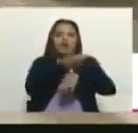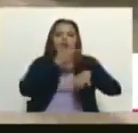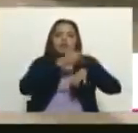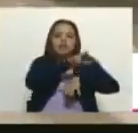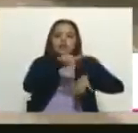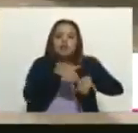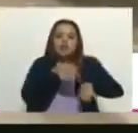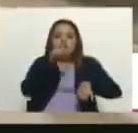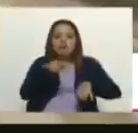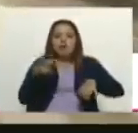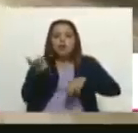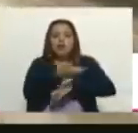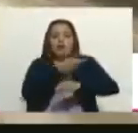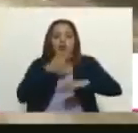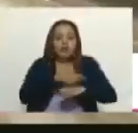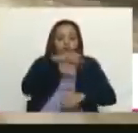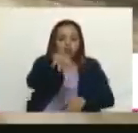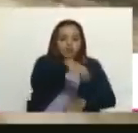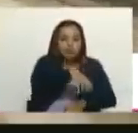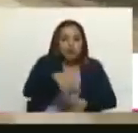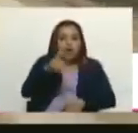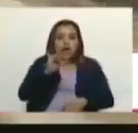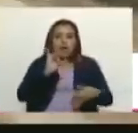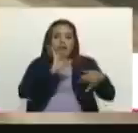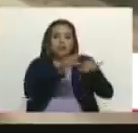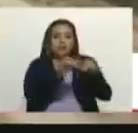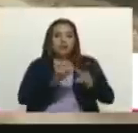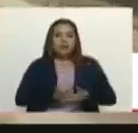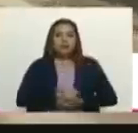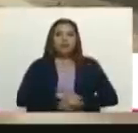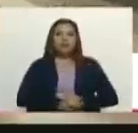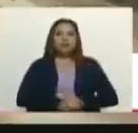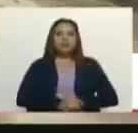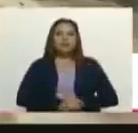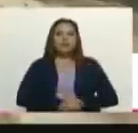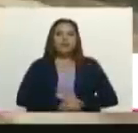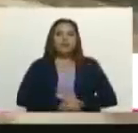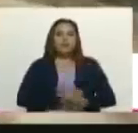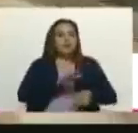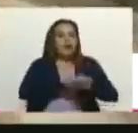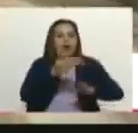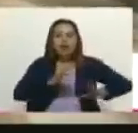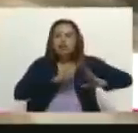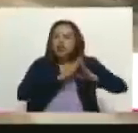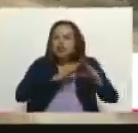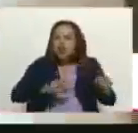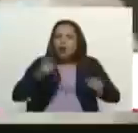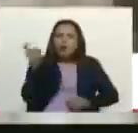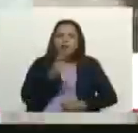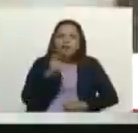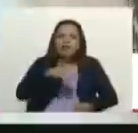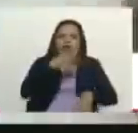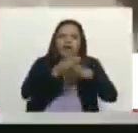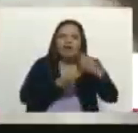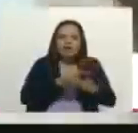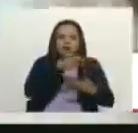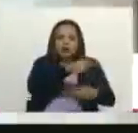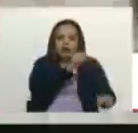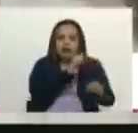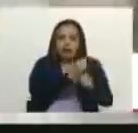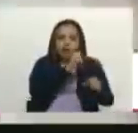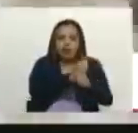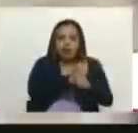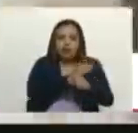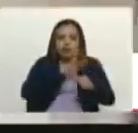del gobierno regional, porque tenemos los ingenieros, porque tenemos, bueno, prácticamente que todos los insumos que necesitamos para ejecutar la obra